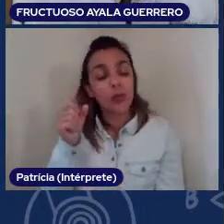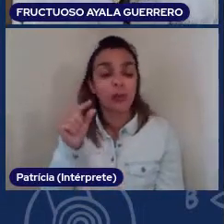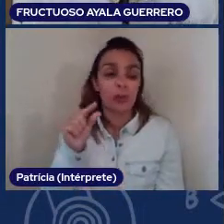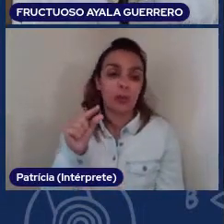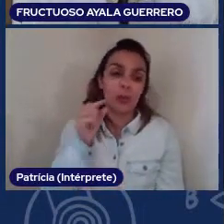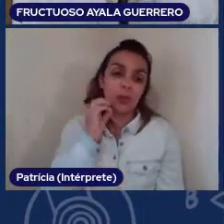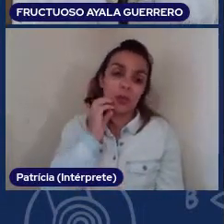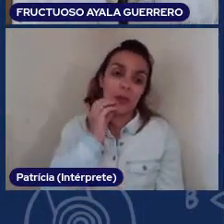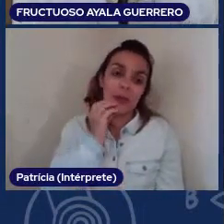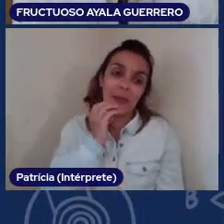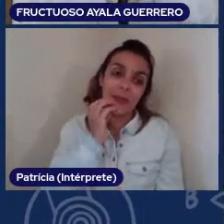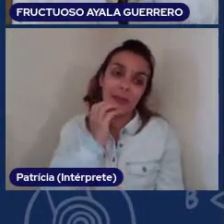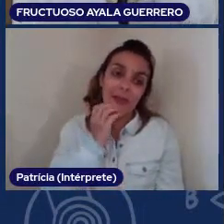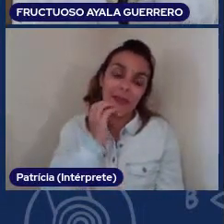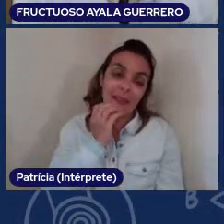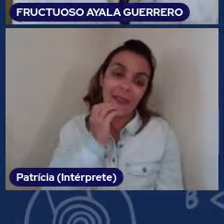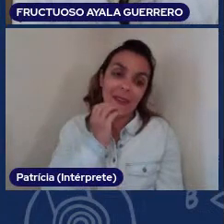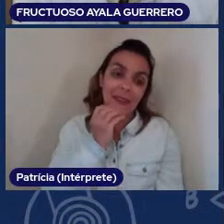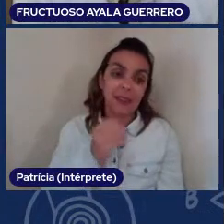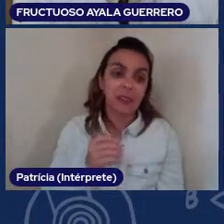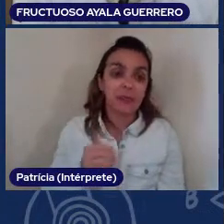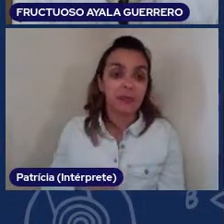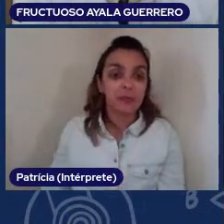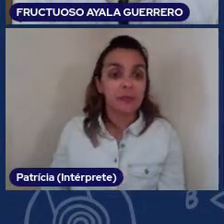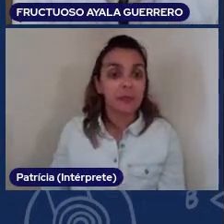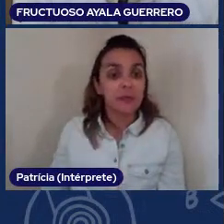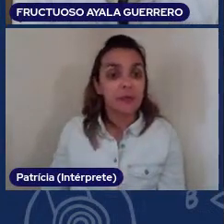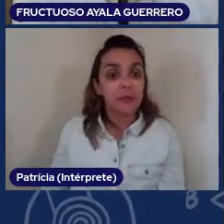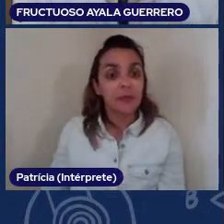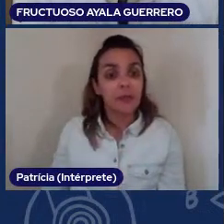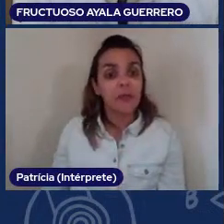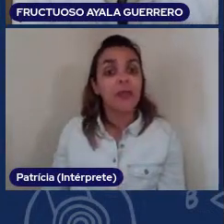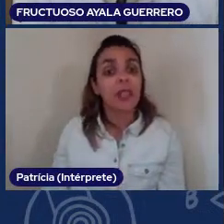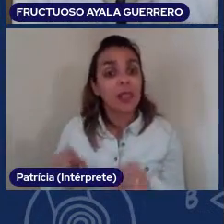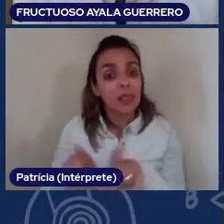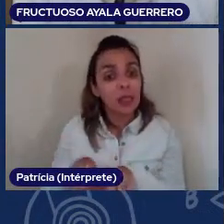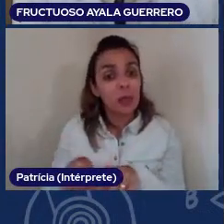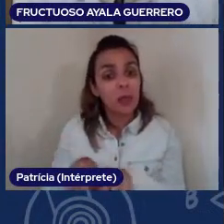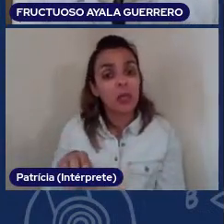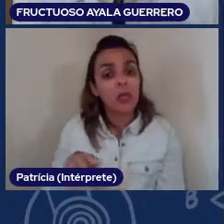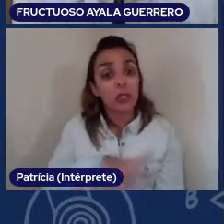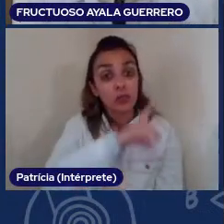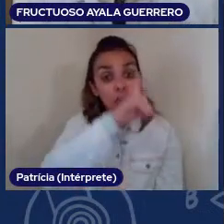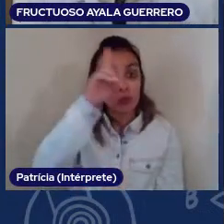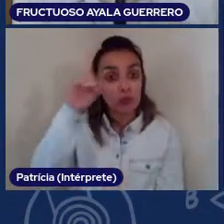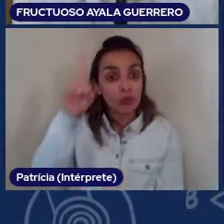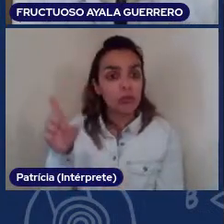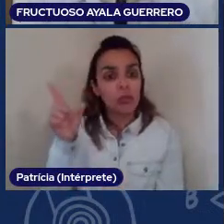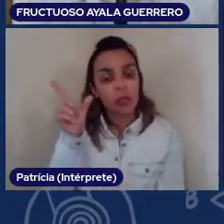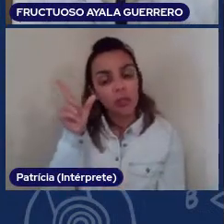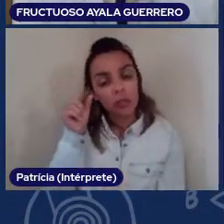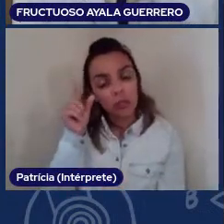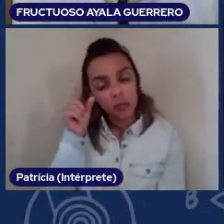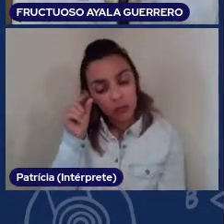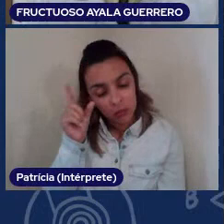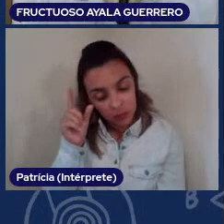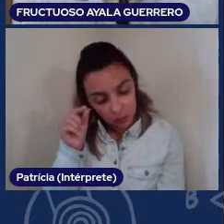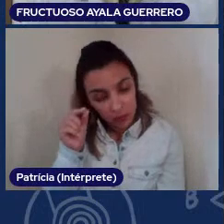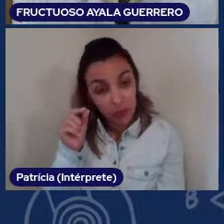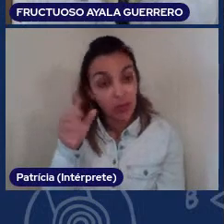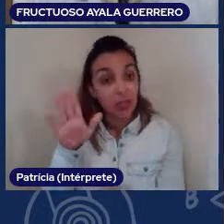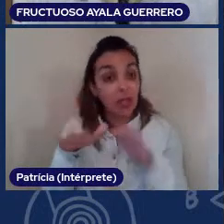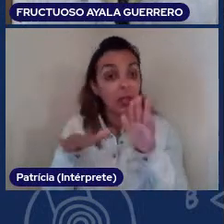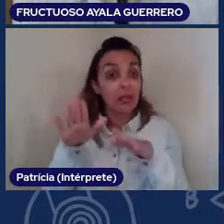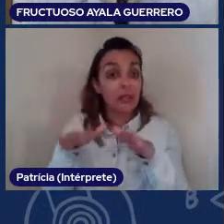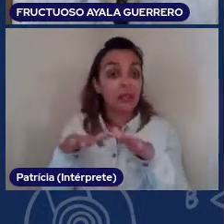y al otro día tienen somnolencia a veces muy intensa que altera su aprendizaje,